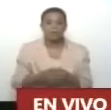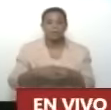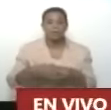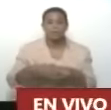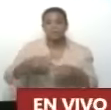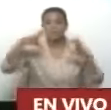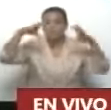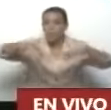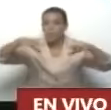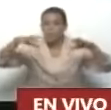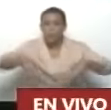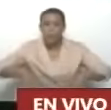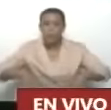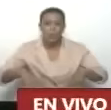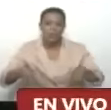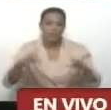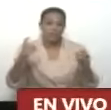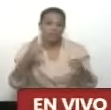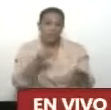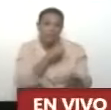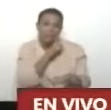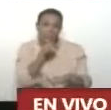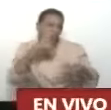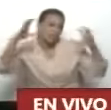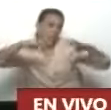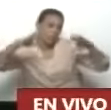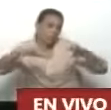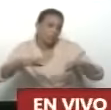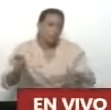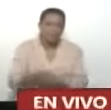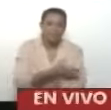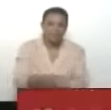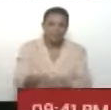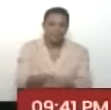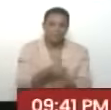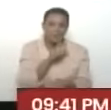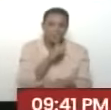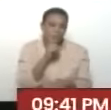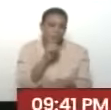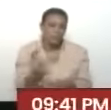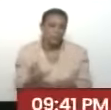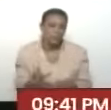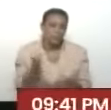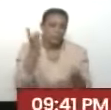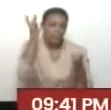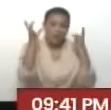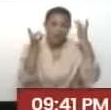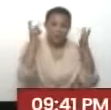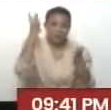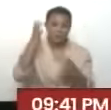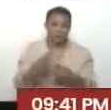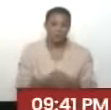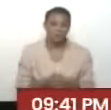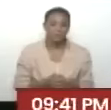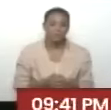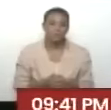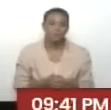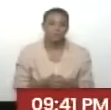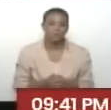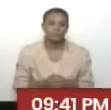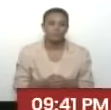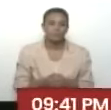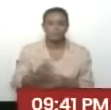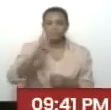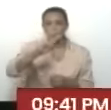Cantos. Dos canciones sacó Yosvinando Cantos. No comen coba, pues. ¿Ah? Wilson